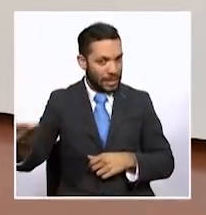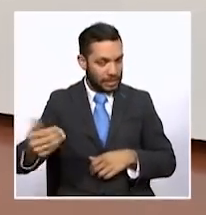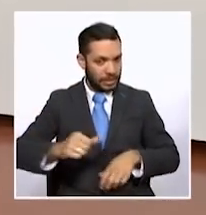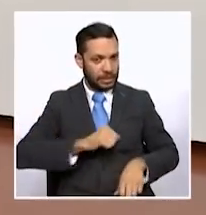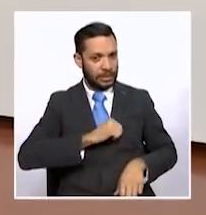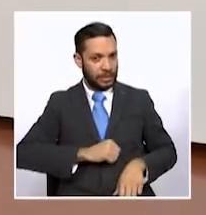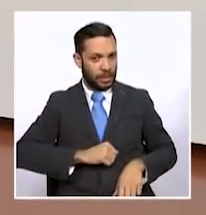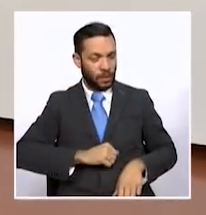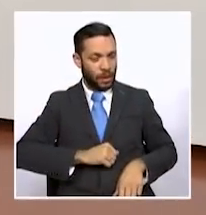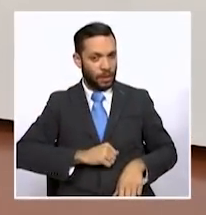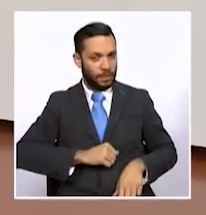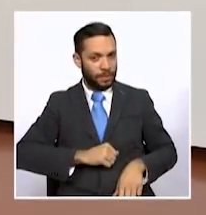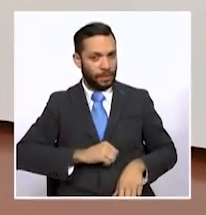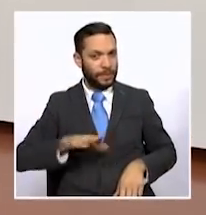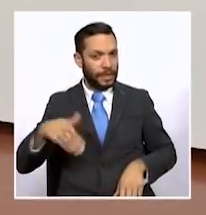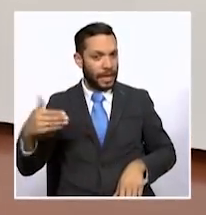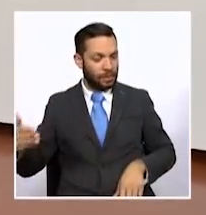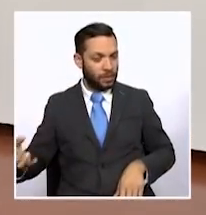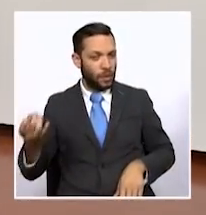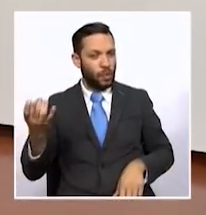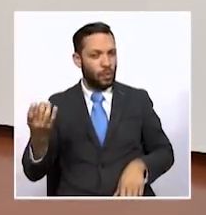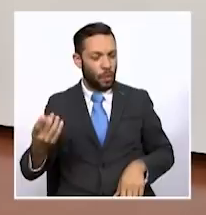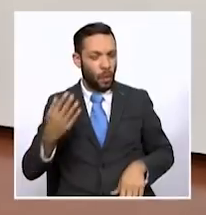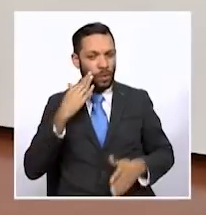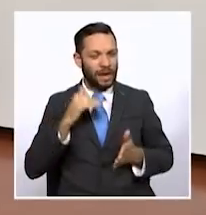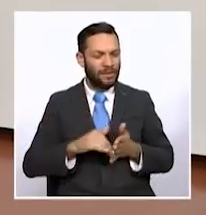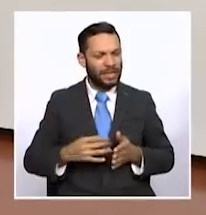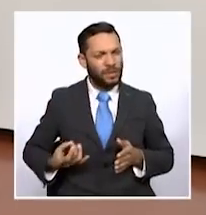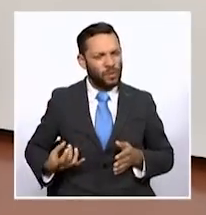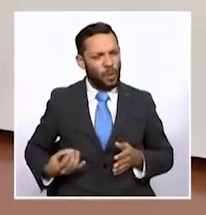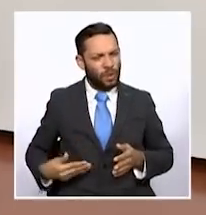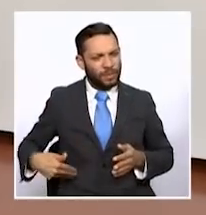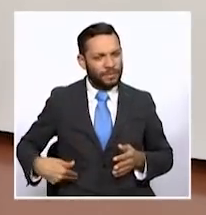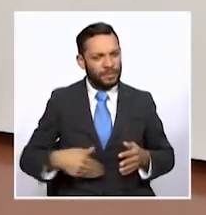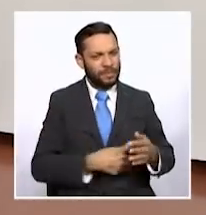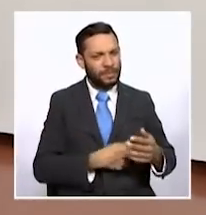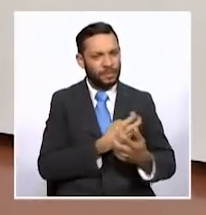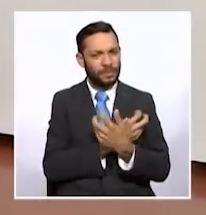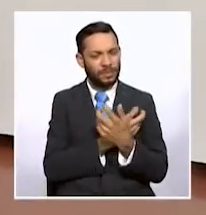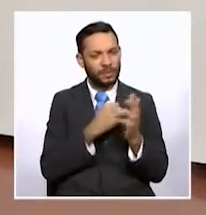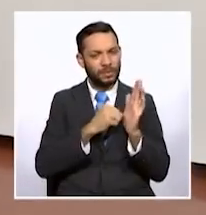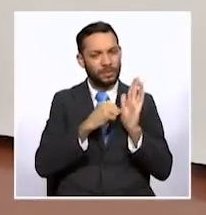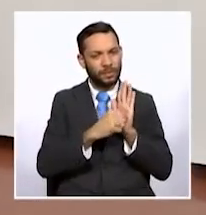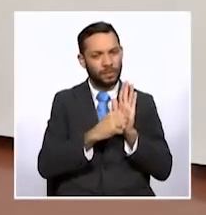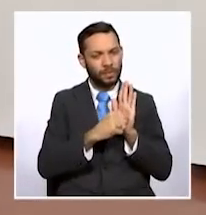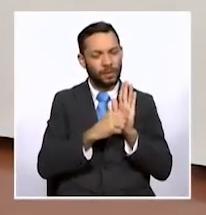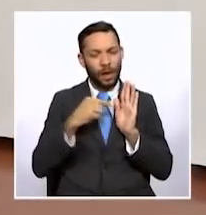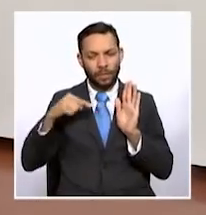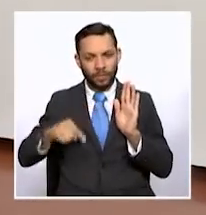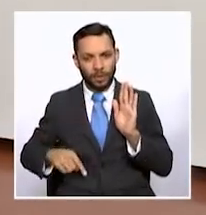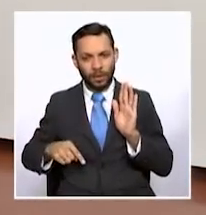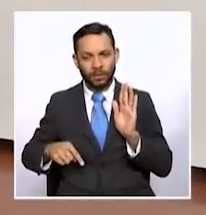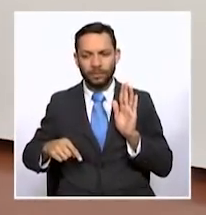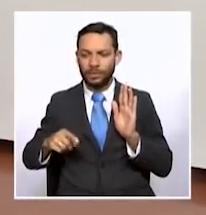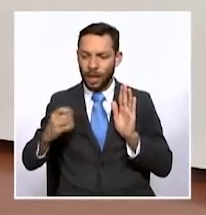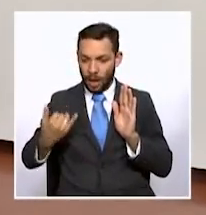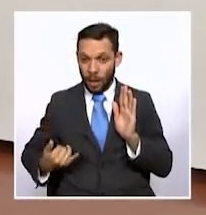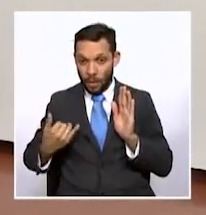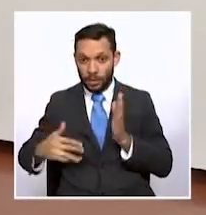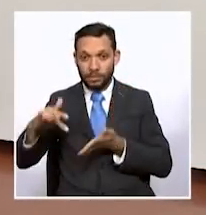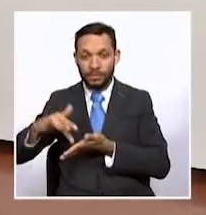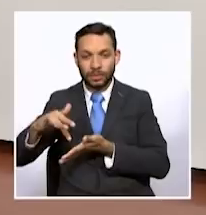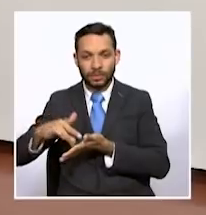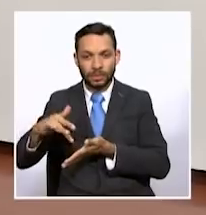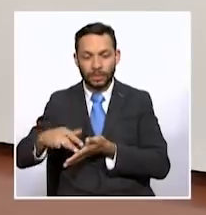A los 20 años me empezó a molestar la cadera derecha, igual me hacen cirugía, consulto en la actualidad y me